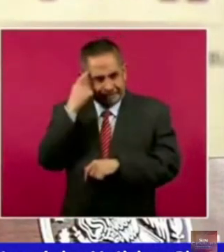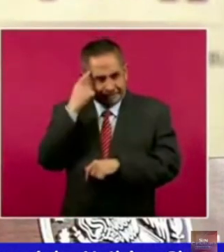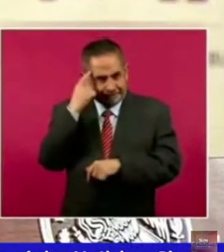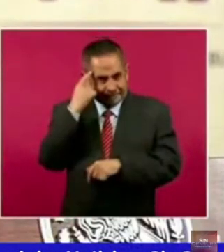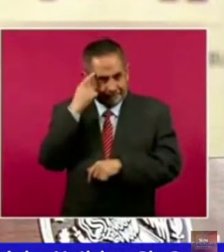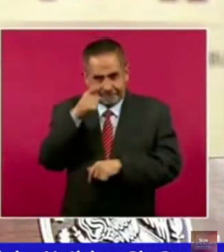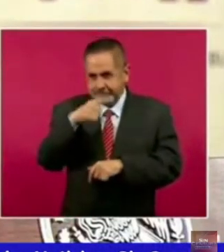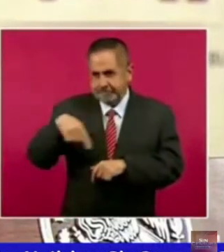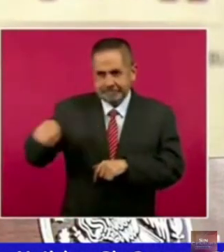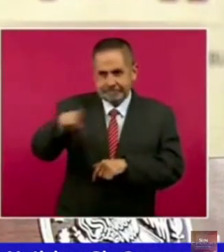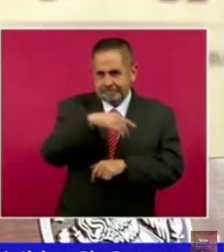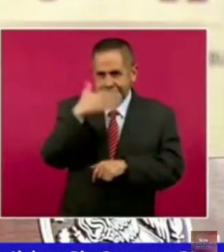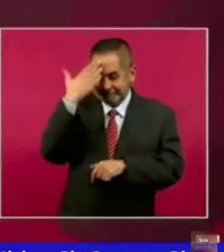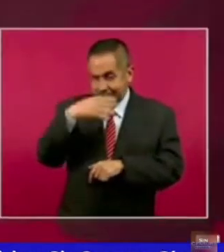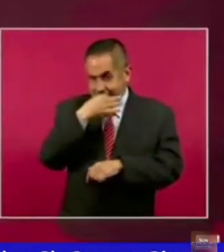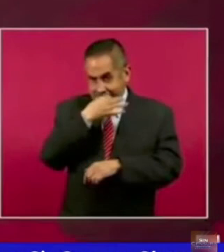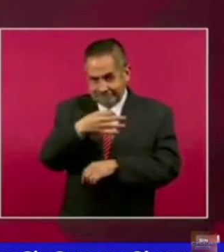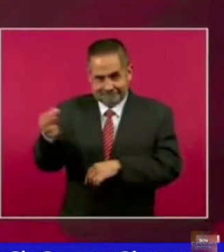toda la gente.